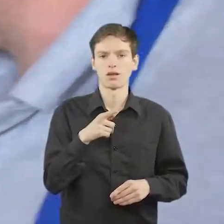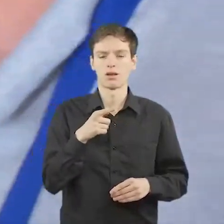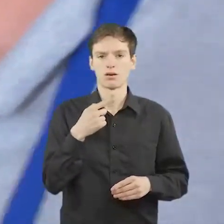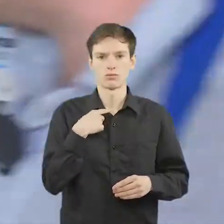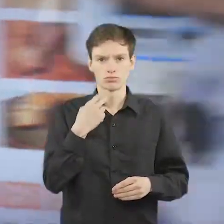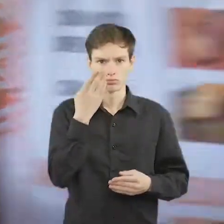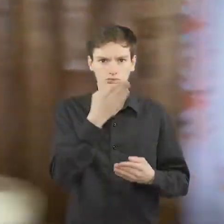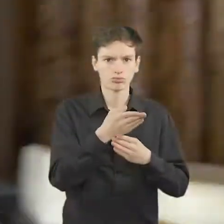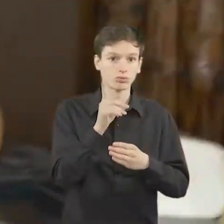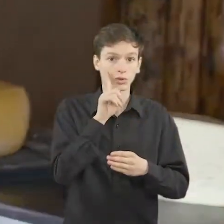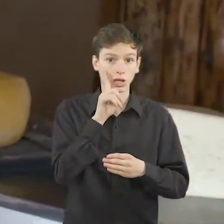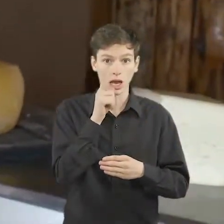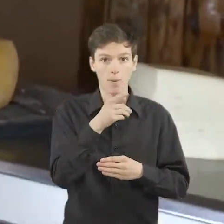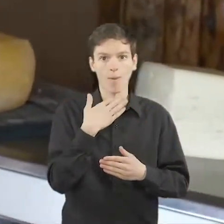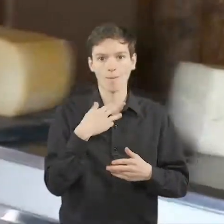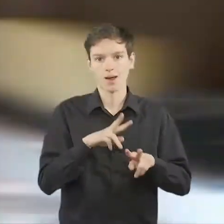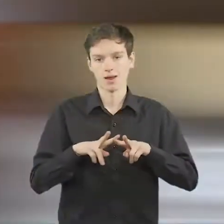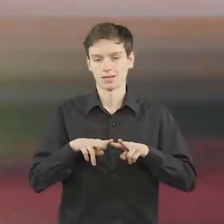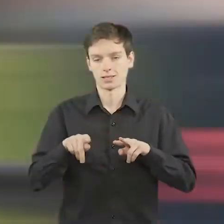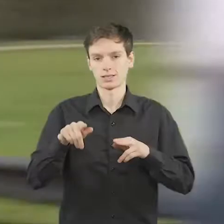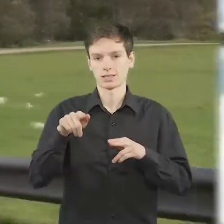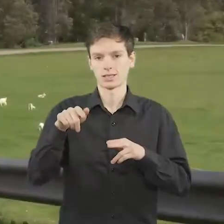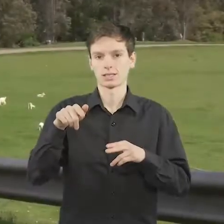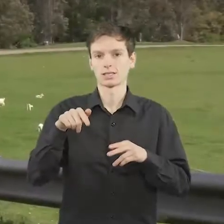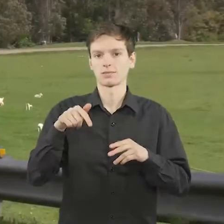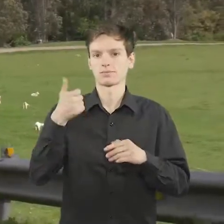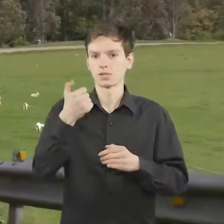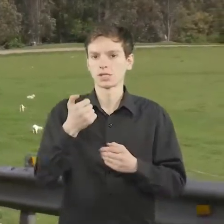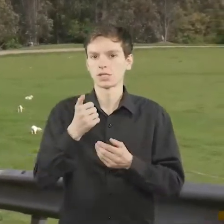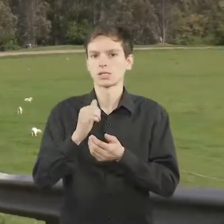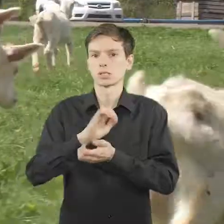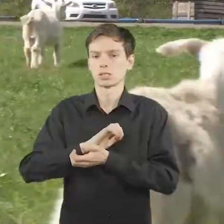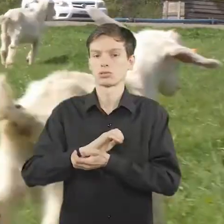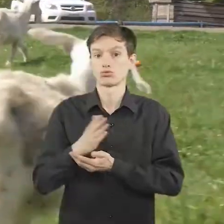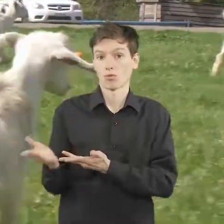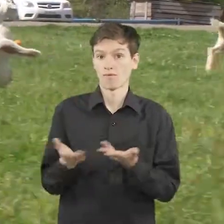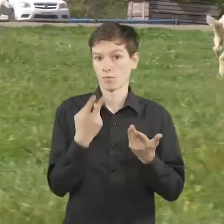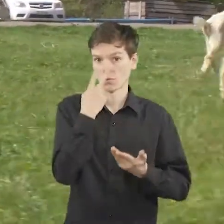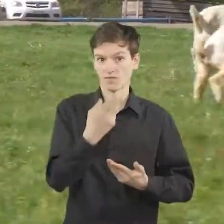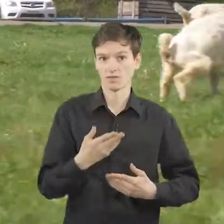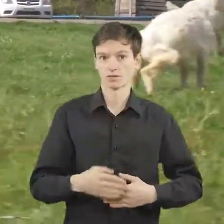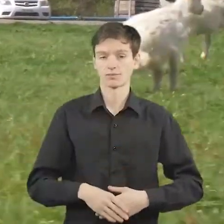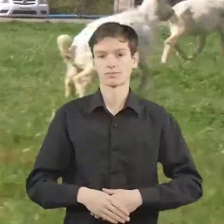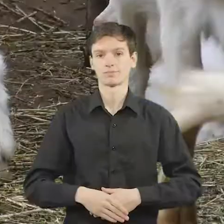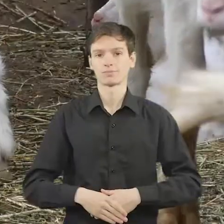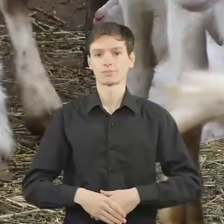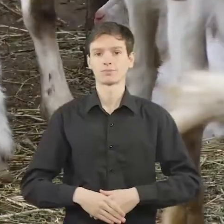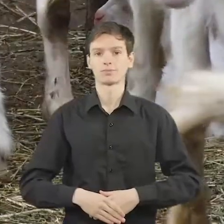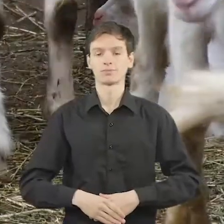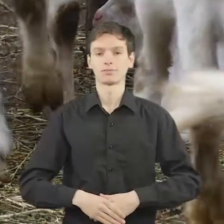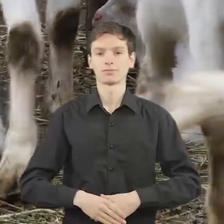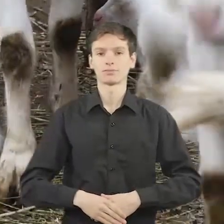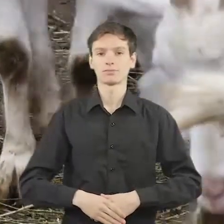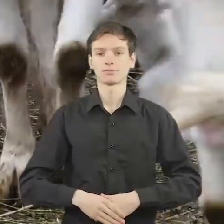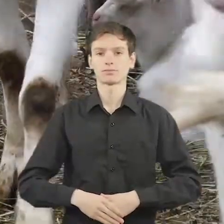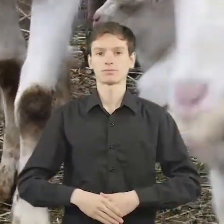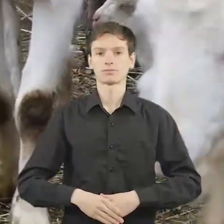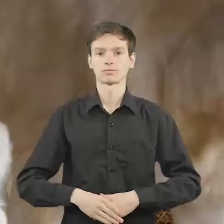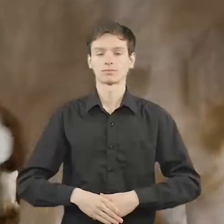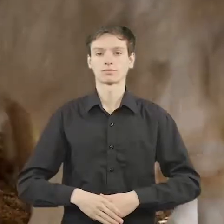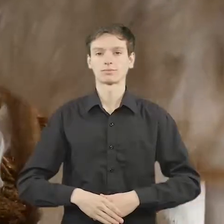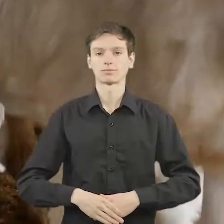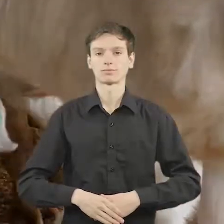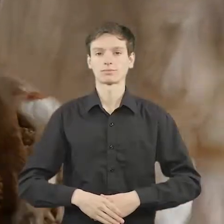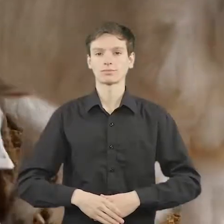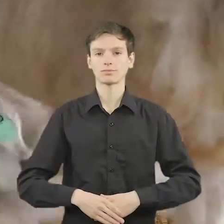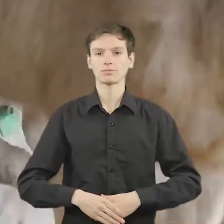que podamos llegar a hacer queso. ¿Ya? ¿Vamos? Vamos. Martín y Luis caminan al lado de un prado donde hay cabras. Un grupo de cabritas busca una cabra adulta para tomar